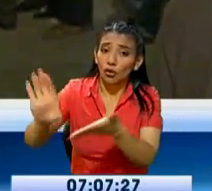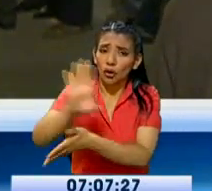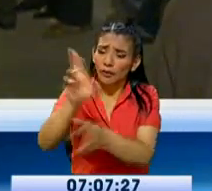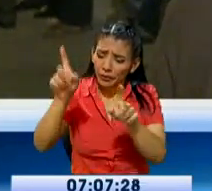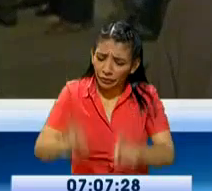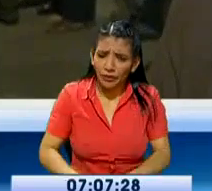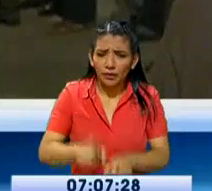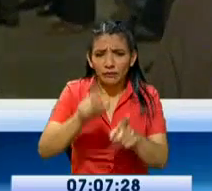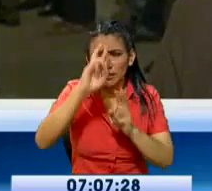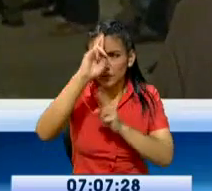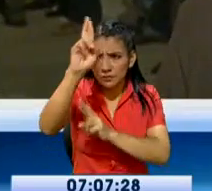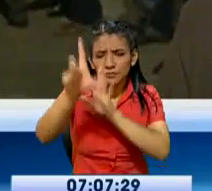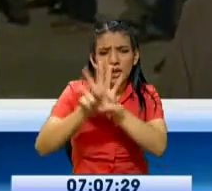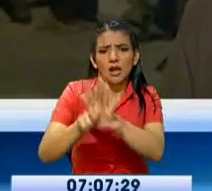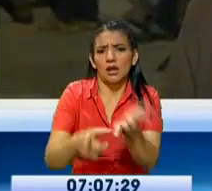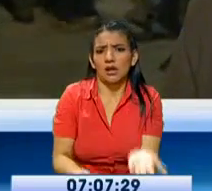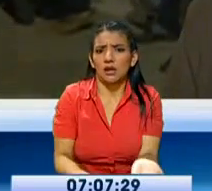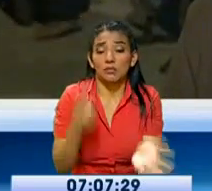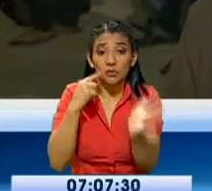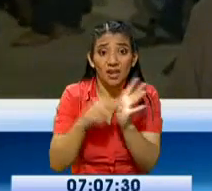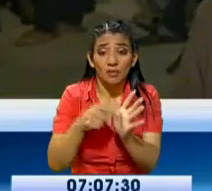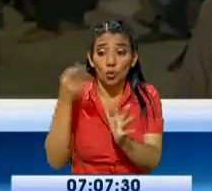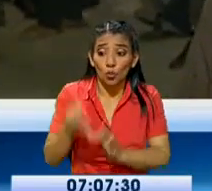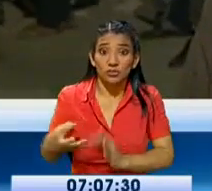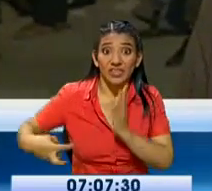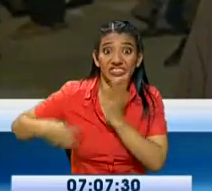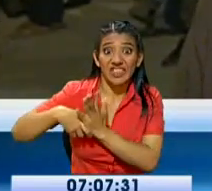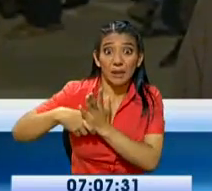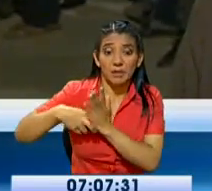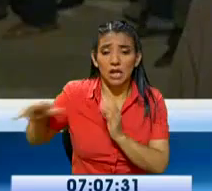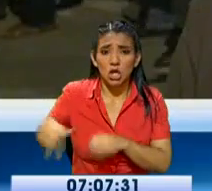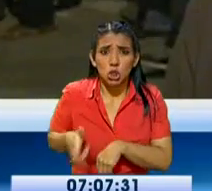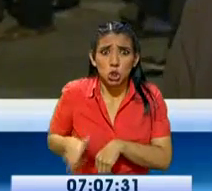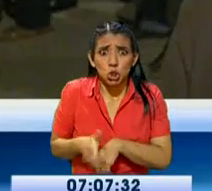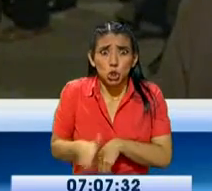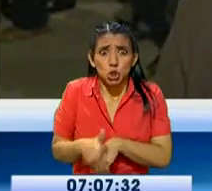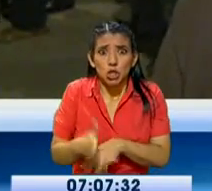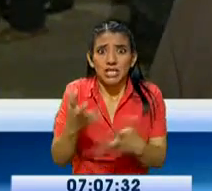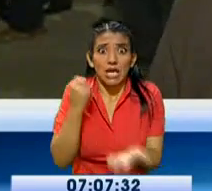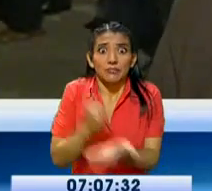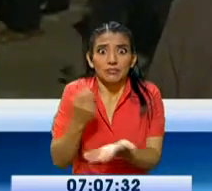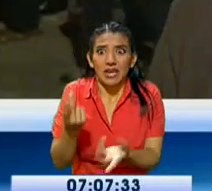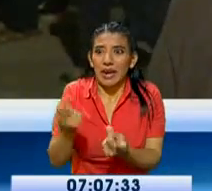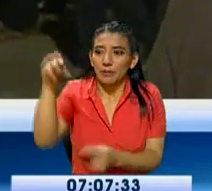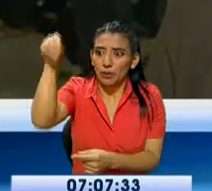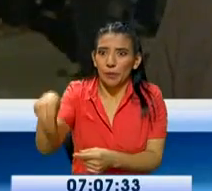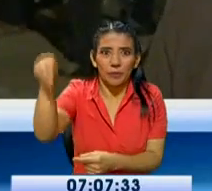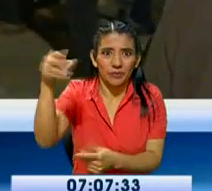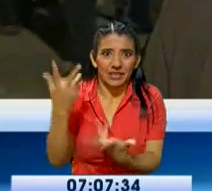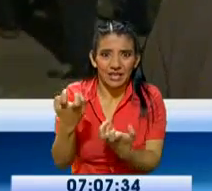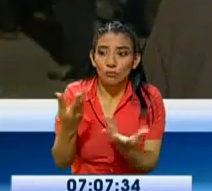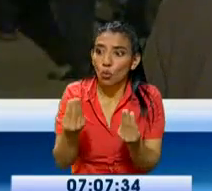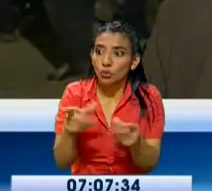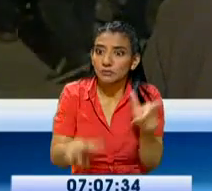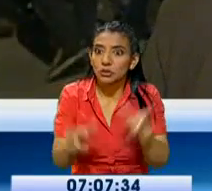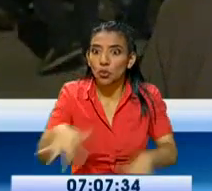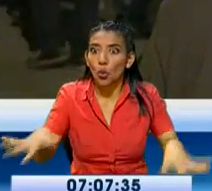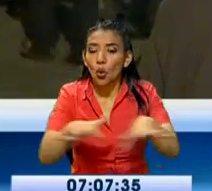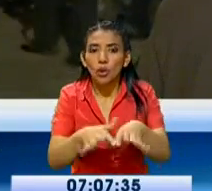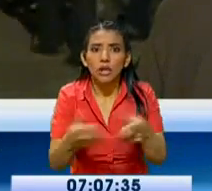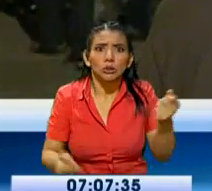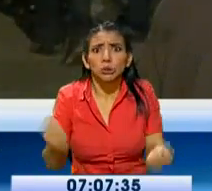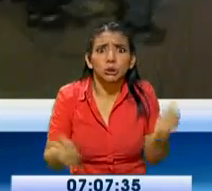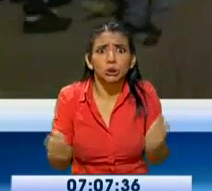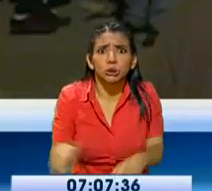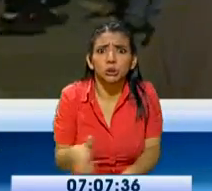menos cuando vienen del terminal acá por ganar el sello, por lo que hay gente acá en Cutujlagua, vienen a